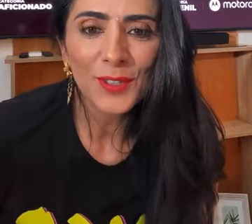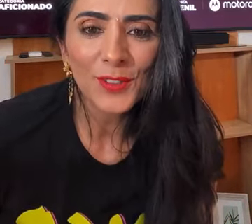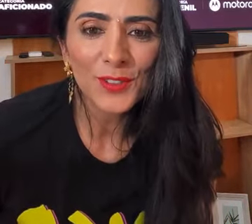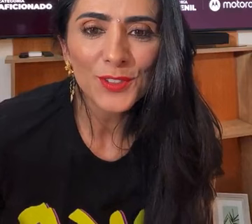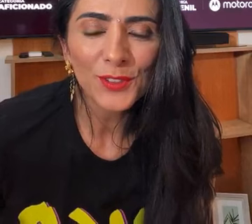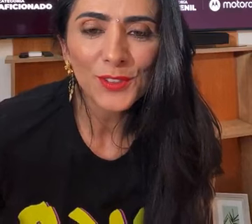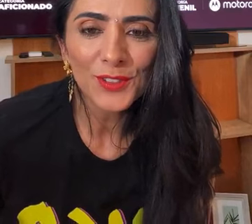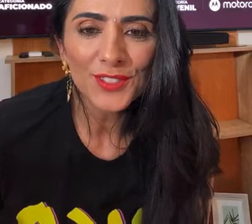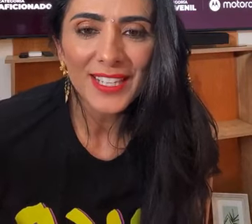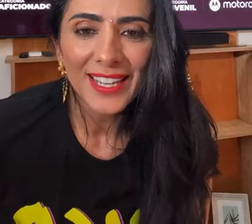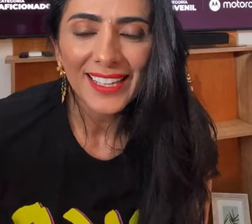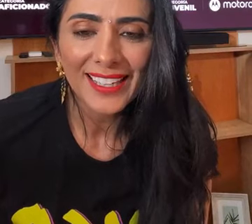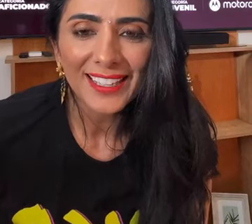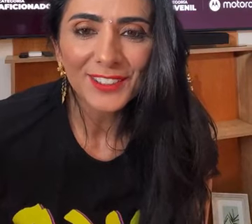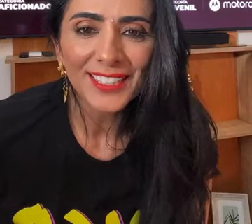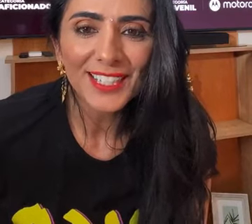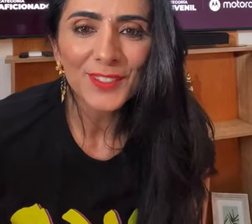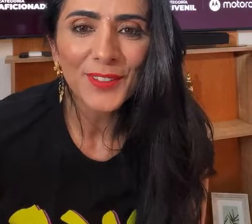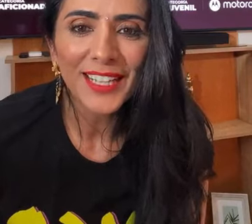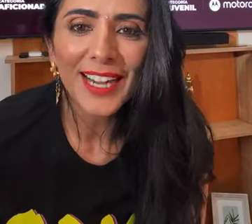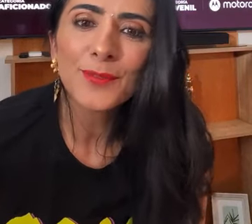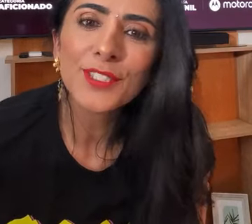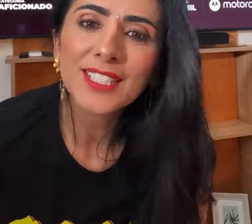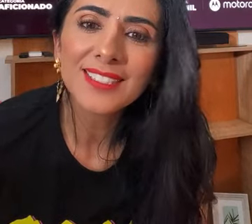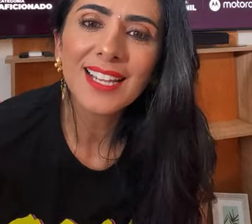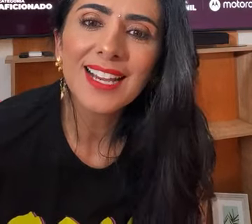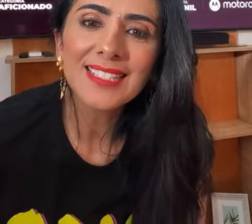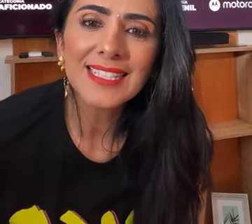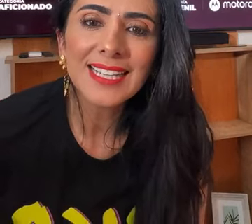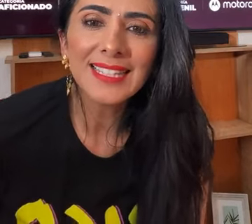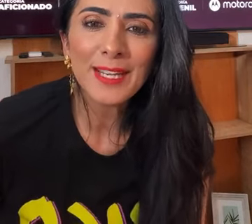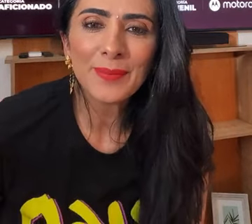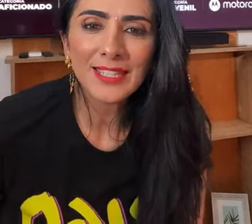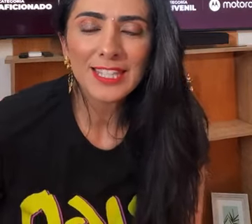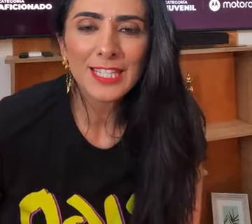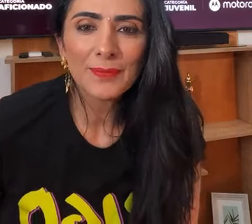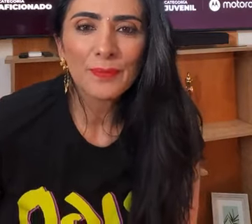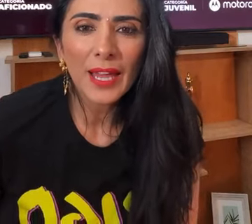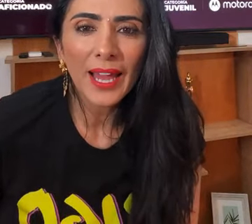que estuvieron con nosotros. Qué rico tenerlos por acá. Ay, muchas gracias,